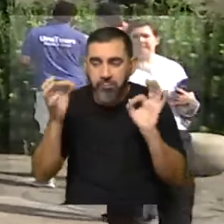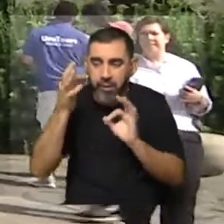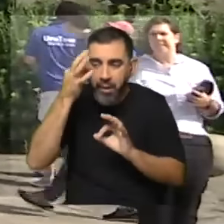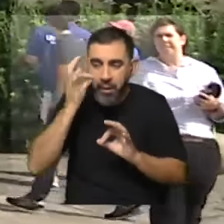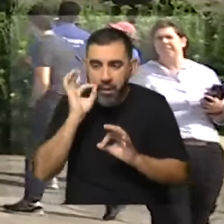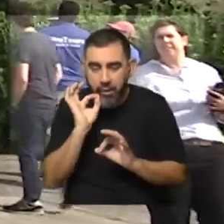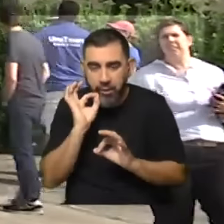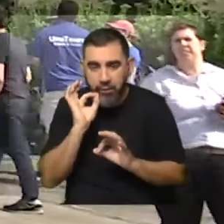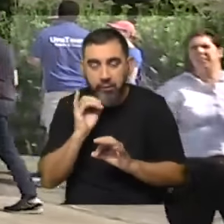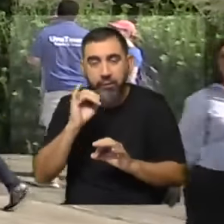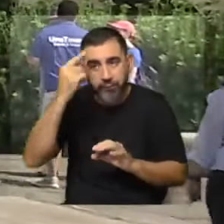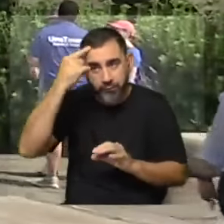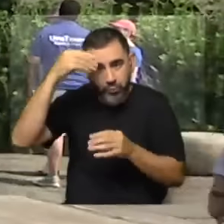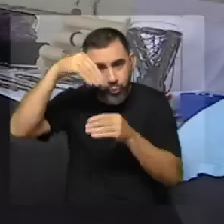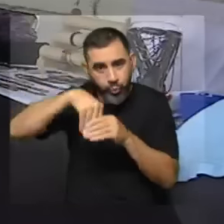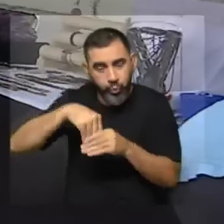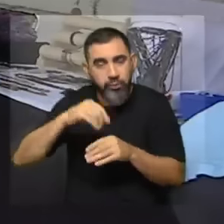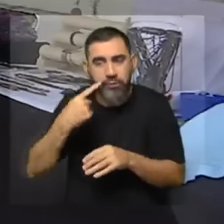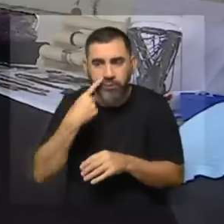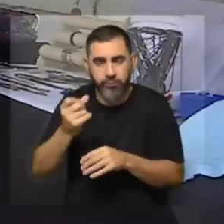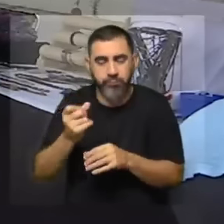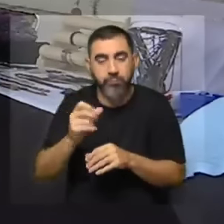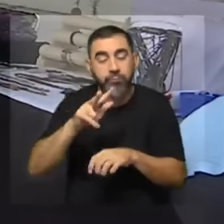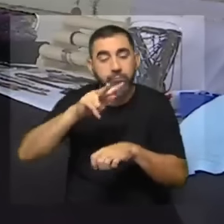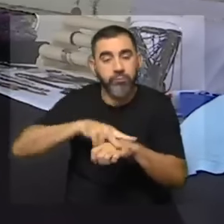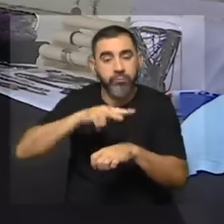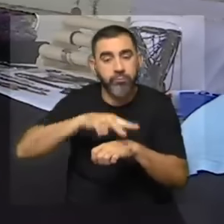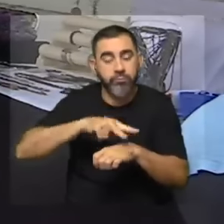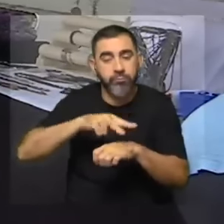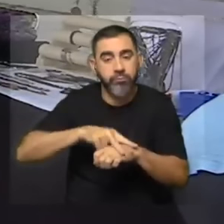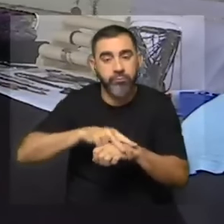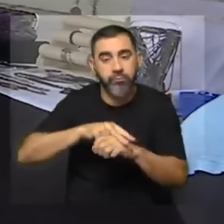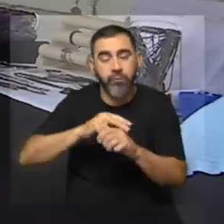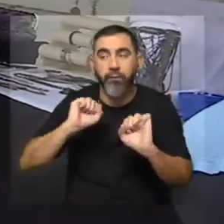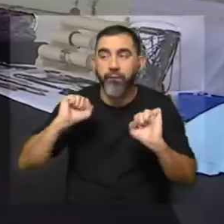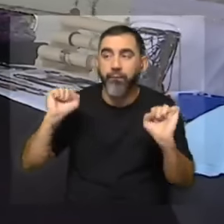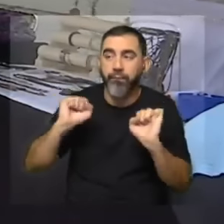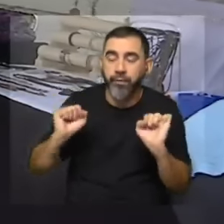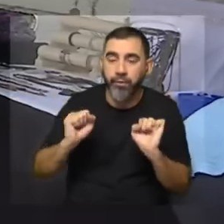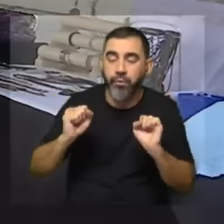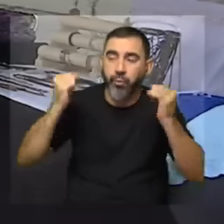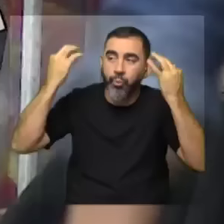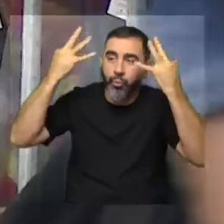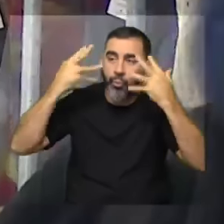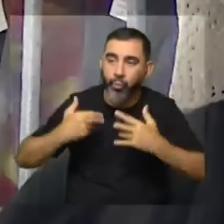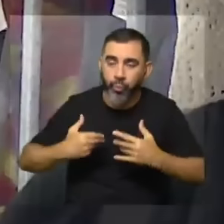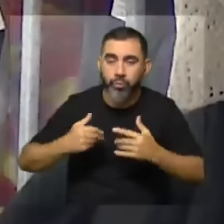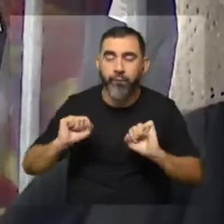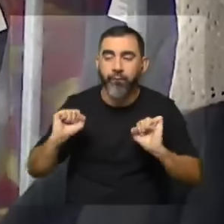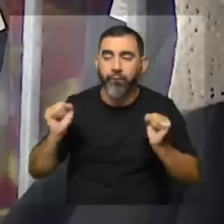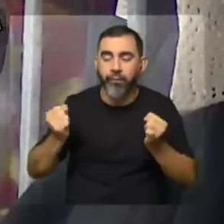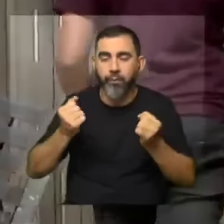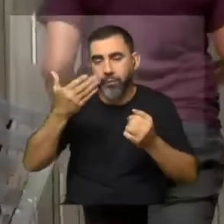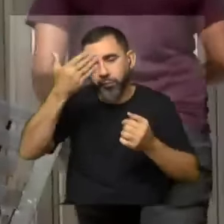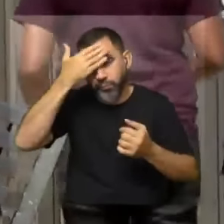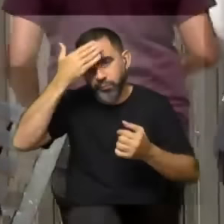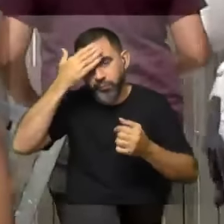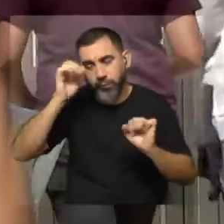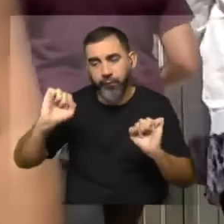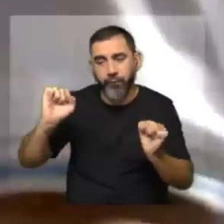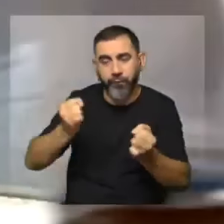hundida si se identifican estos síntomas se recomienda permanecer en un lugar fresco tomar una ducha refrescarse con paños húmedos y